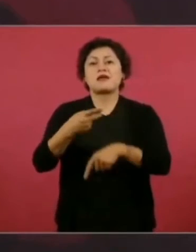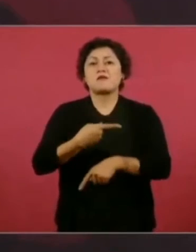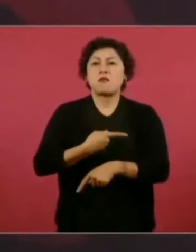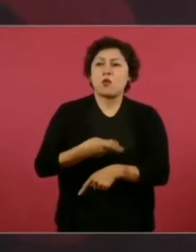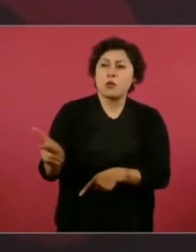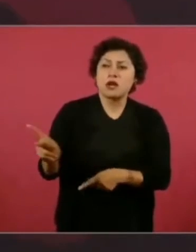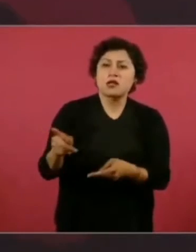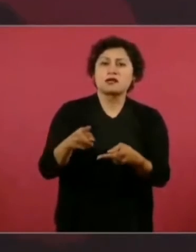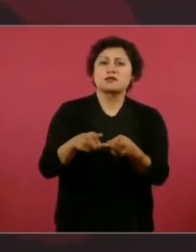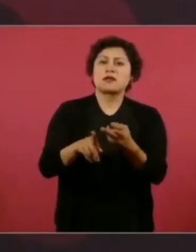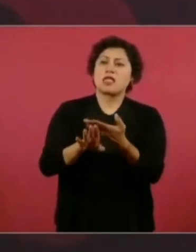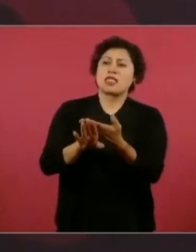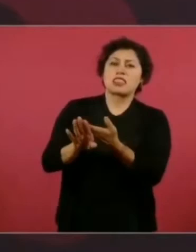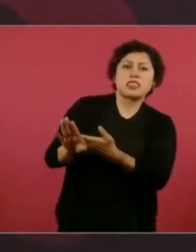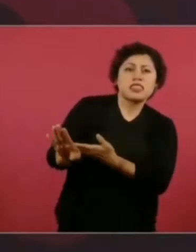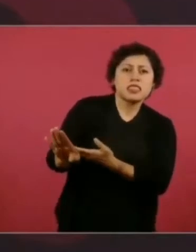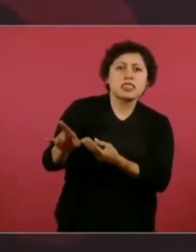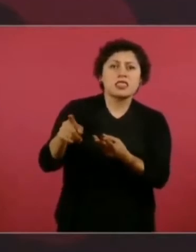Entonces,